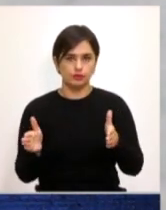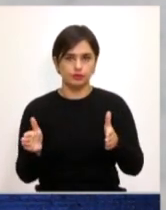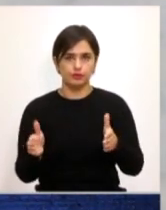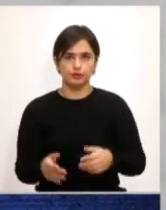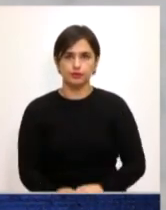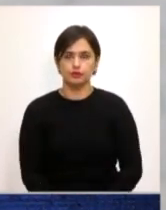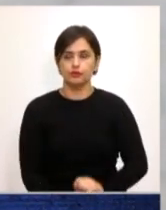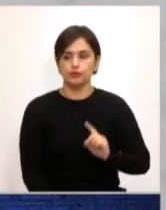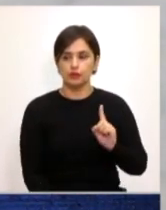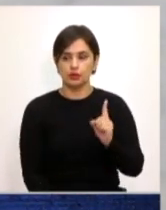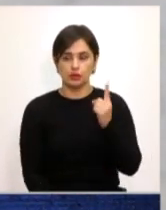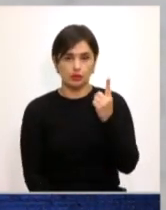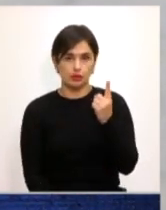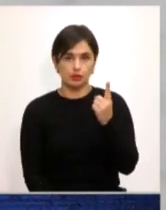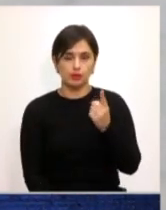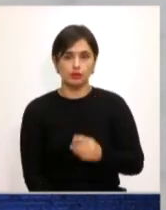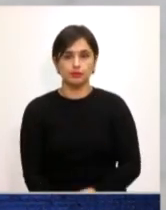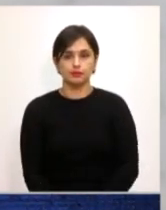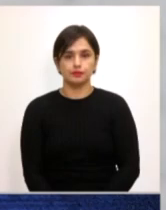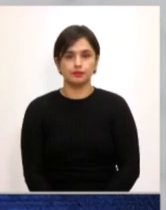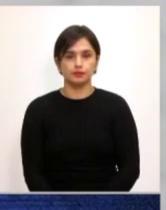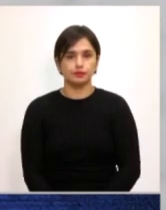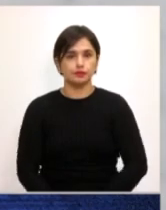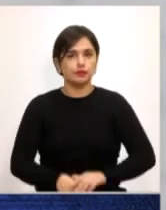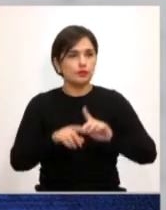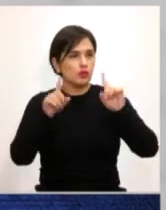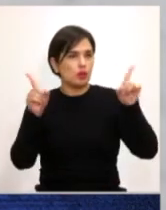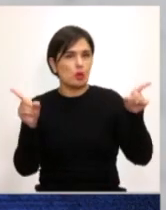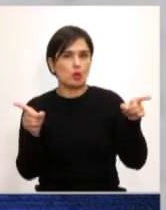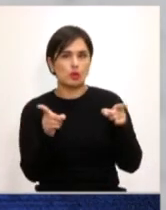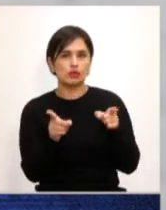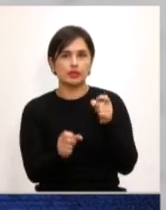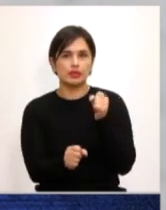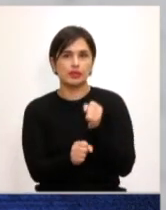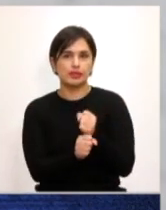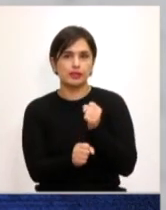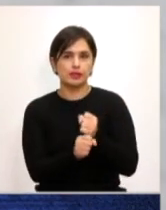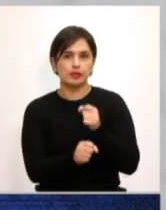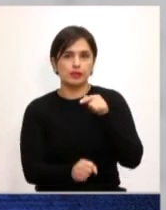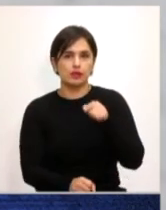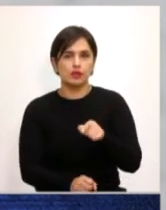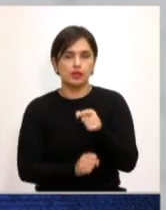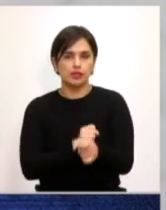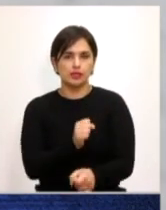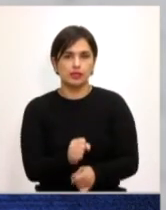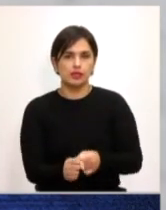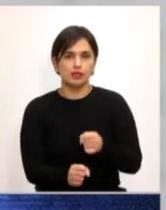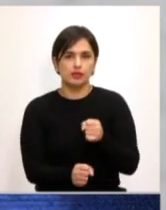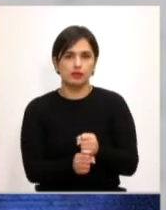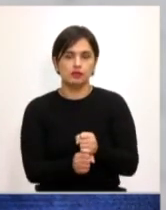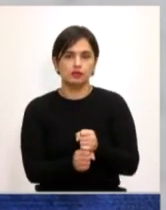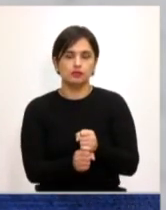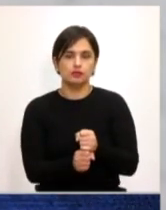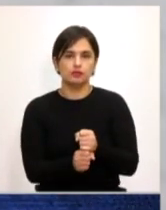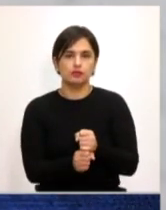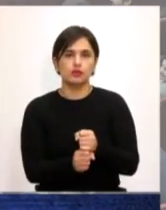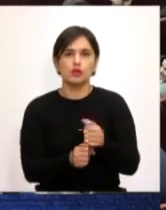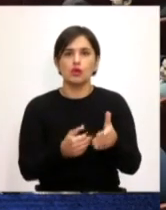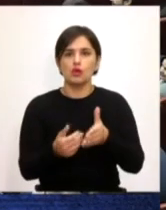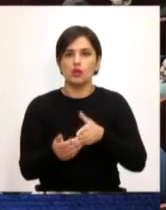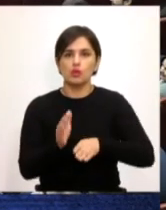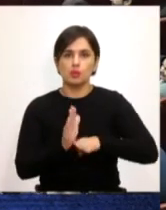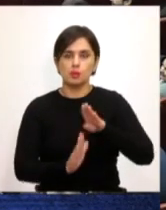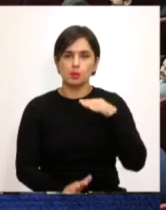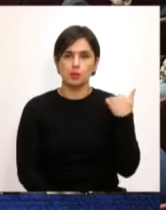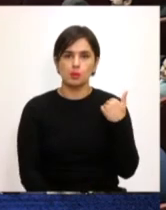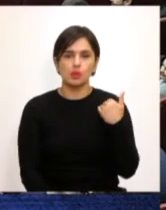En primer lugar, me permito realizar un resumen de la actividad legislativa de este año, destacando el arduo